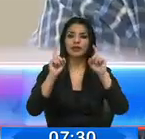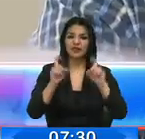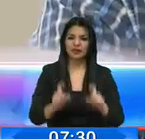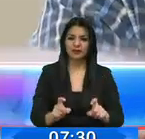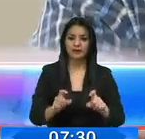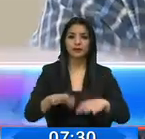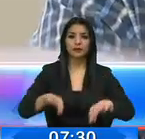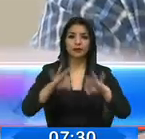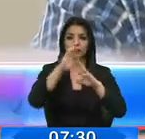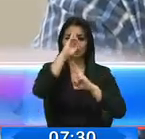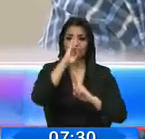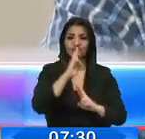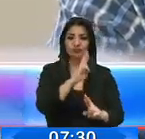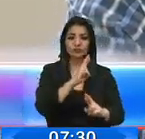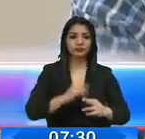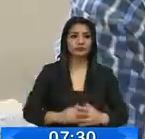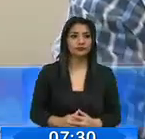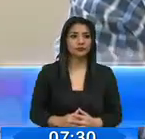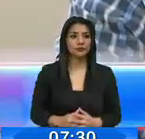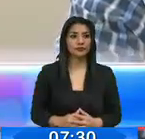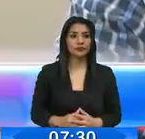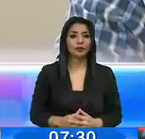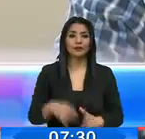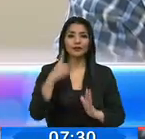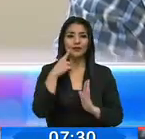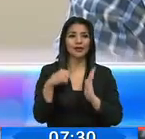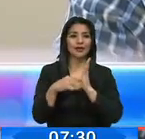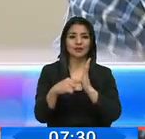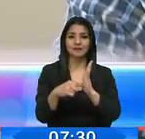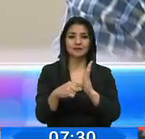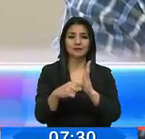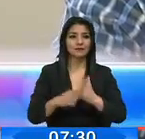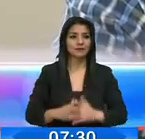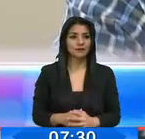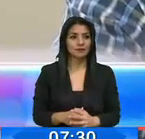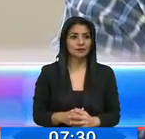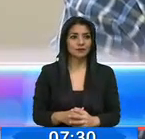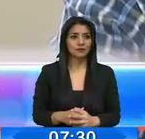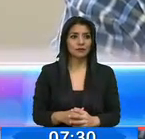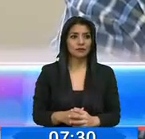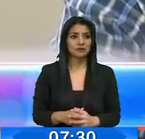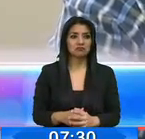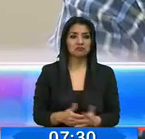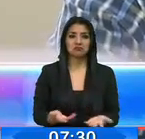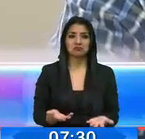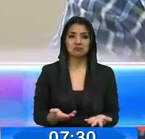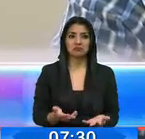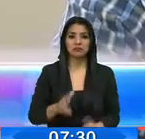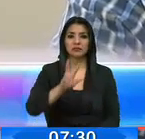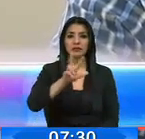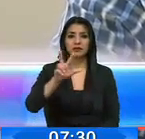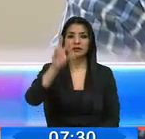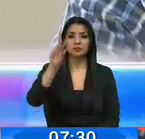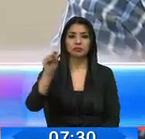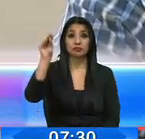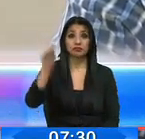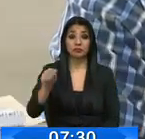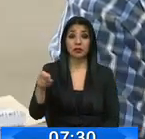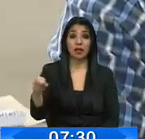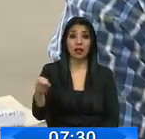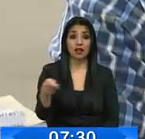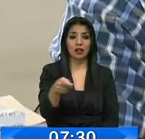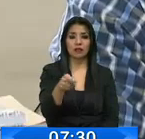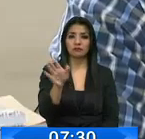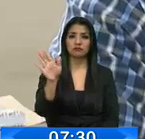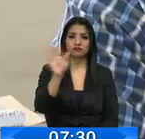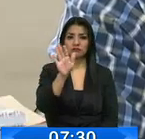eso pasa, por ejemplo, no solamente por el reparto del 33%,